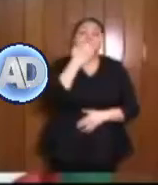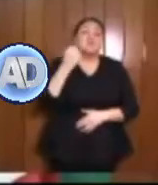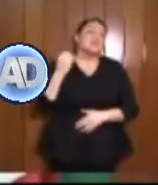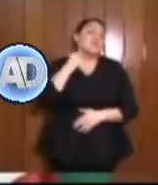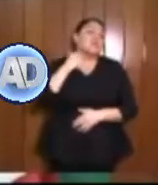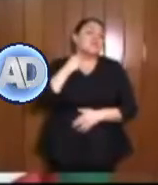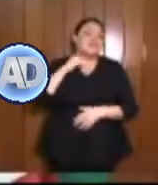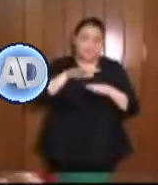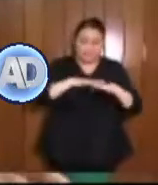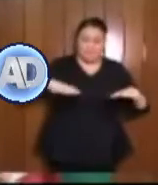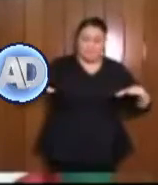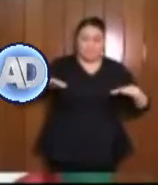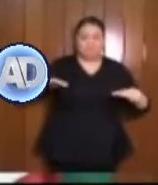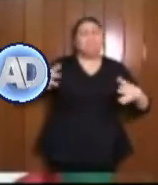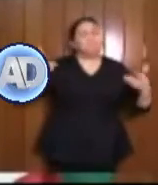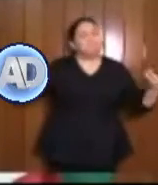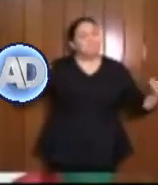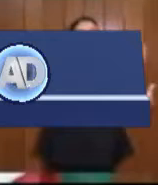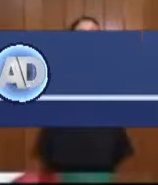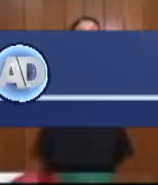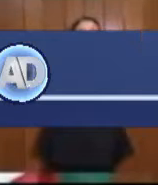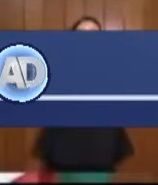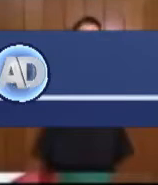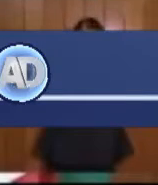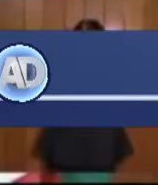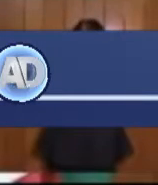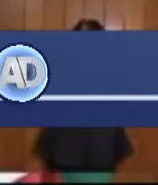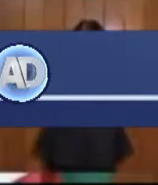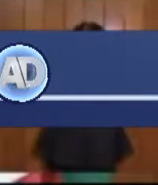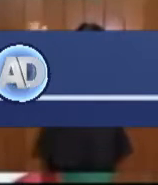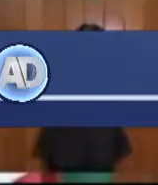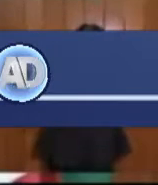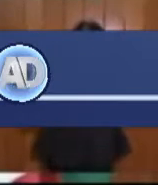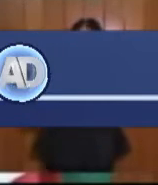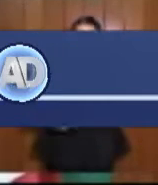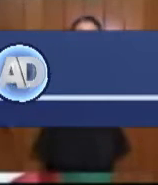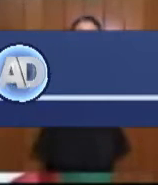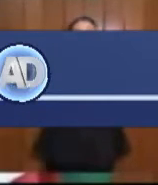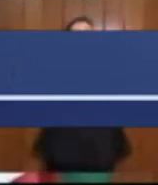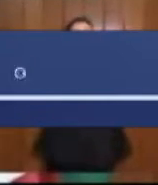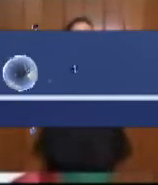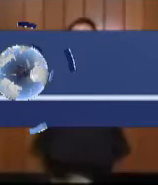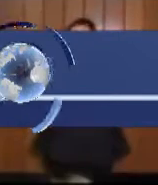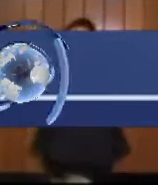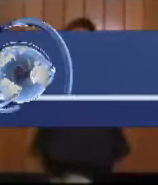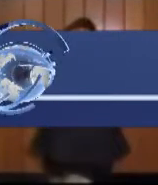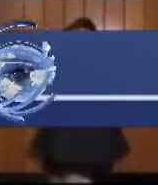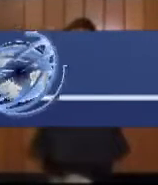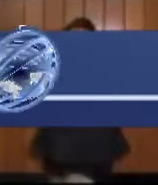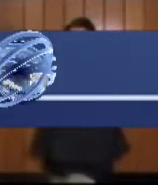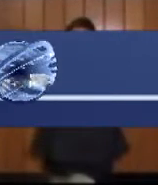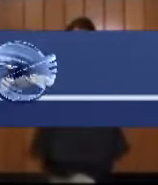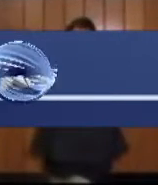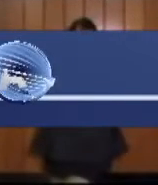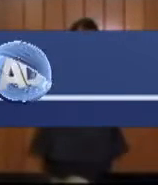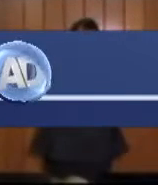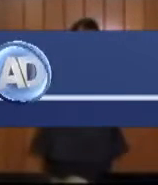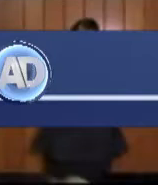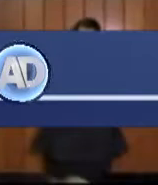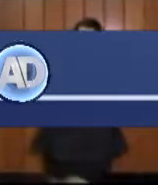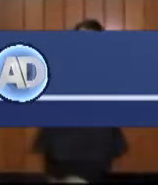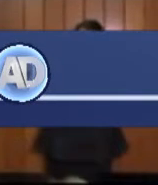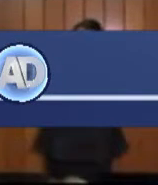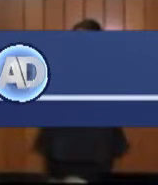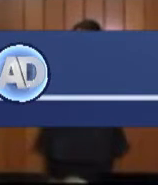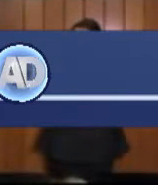humanos ejerzan sus atribuciones con total autonomía e independencia. Durante la inauguración del 49 Congreso Nacional